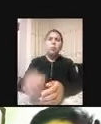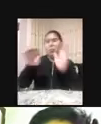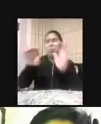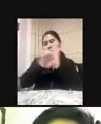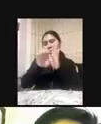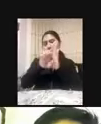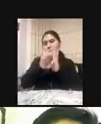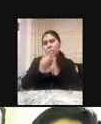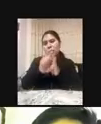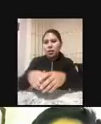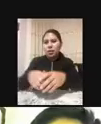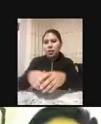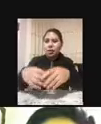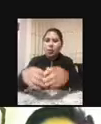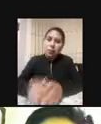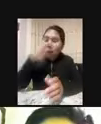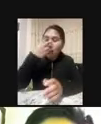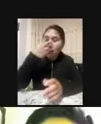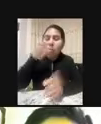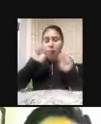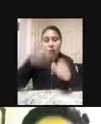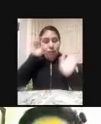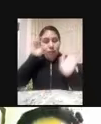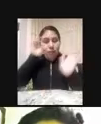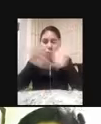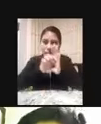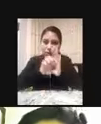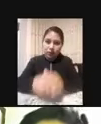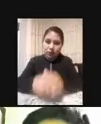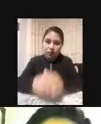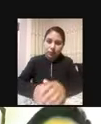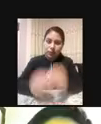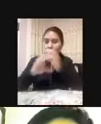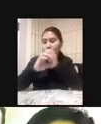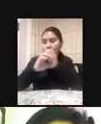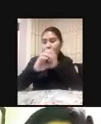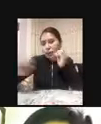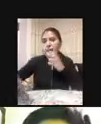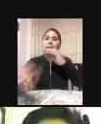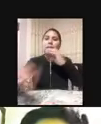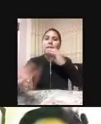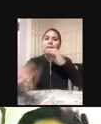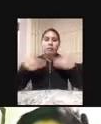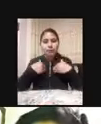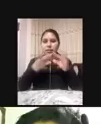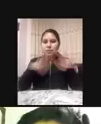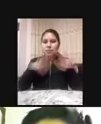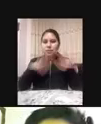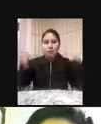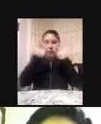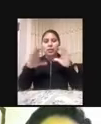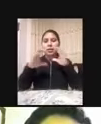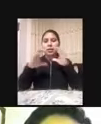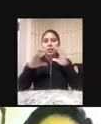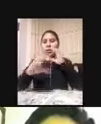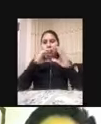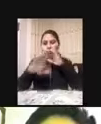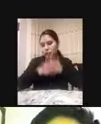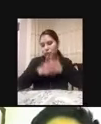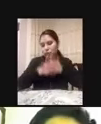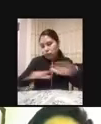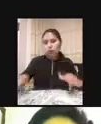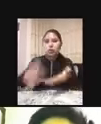una botellita. Entonces, hay que todo el rato comunicarse con nuestros niños. En esa primera parte dice, conversa conmigo.